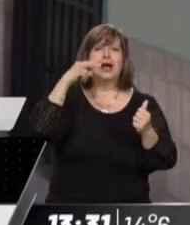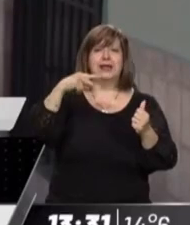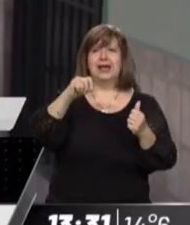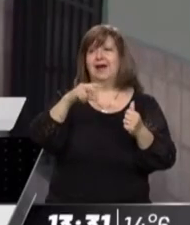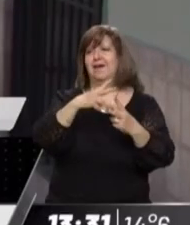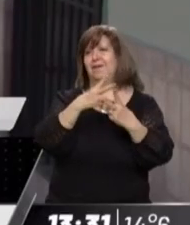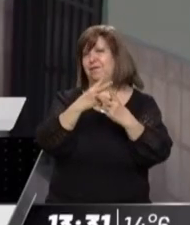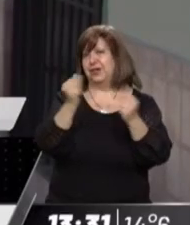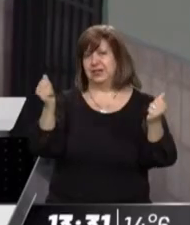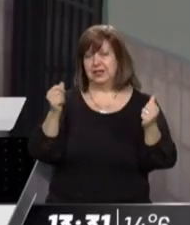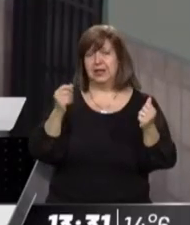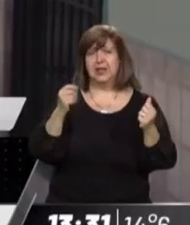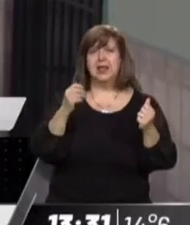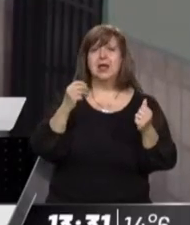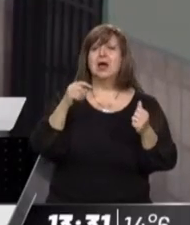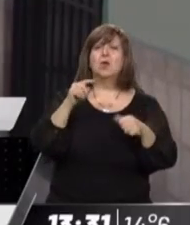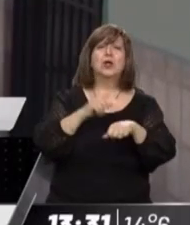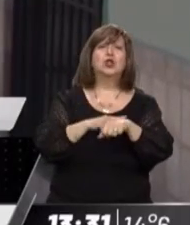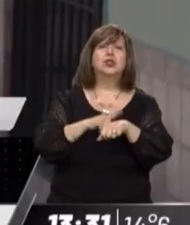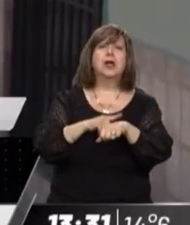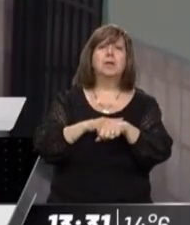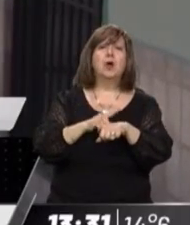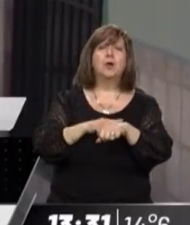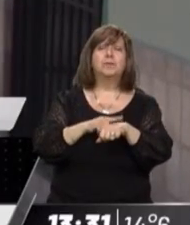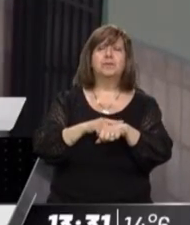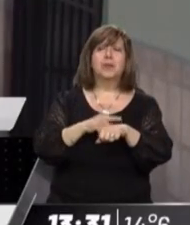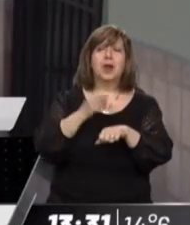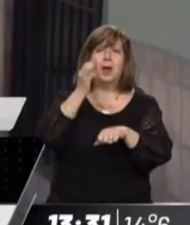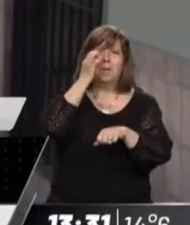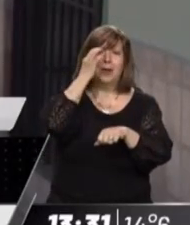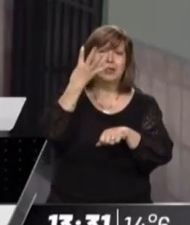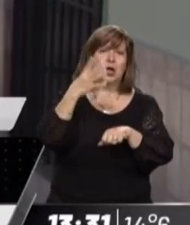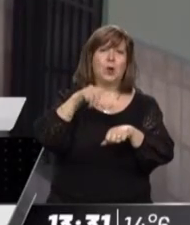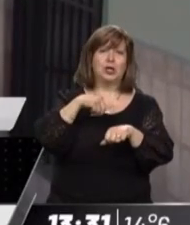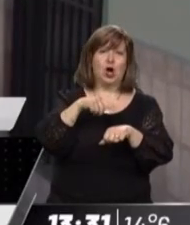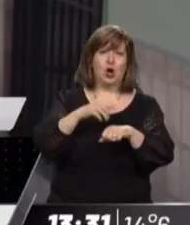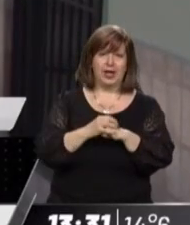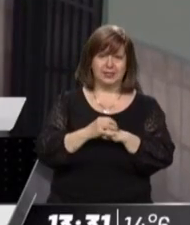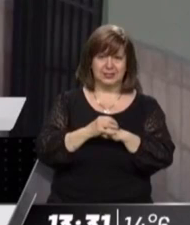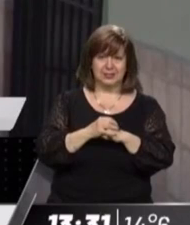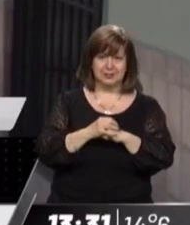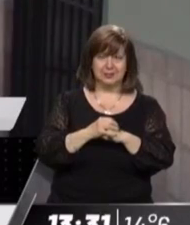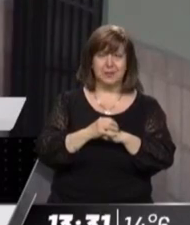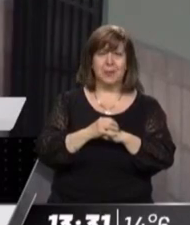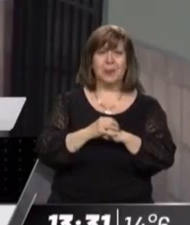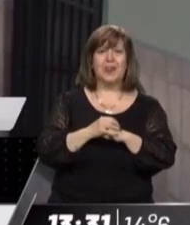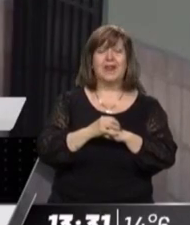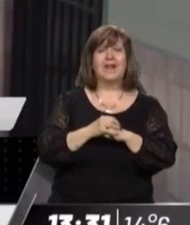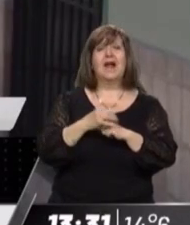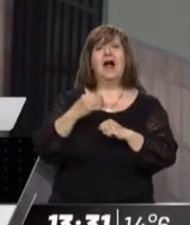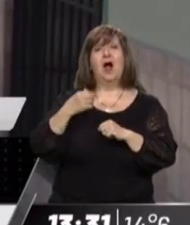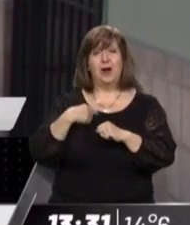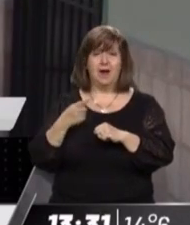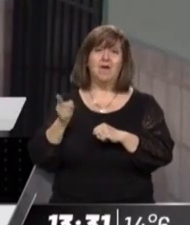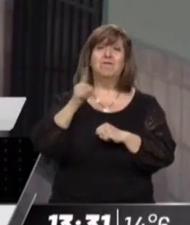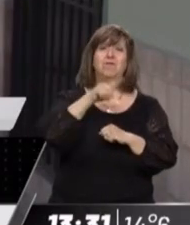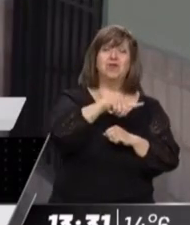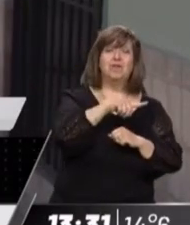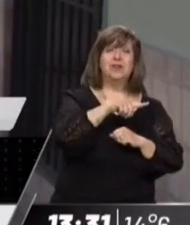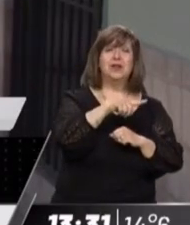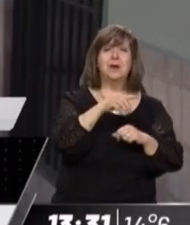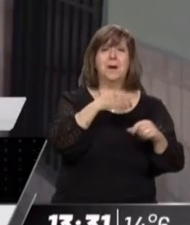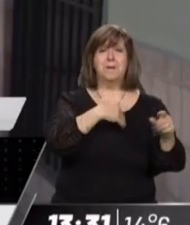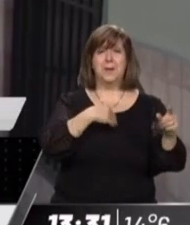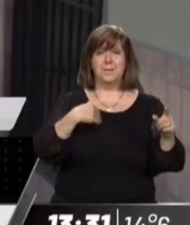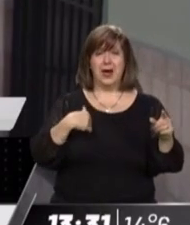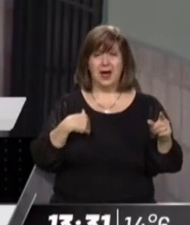Estoy limpia. ¿Y ahora con quién estás viviendo? Y estoy viviendo con mi mamá en una pieza con mis hijos, porque bueno, el consumo